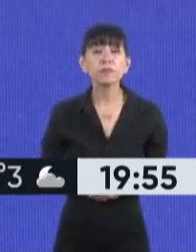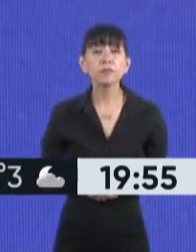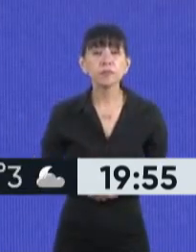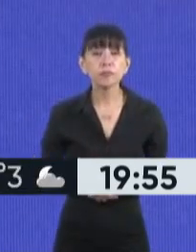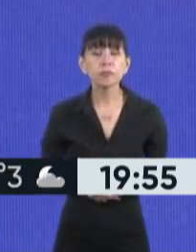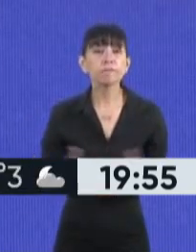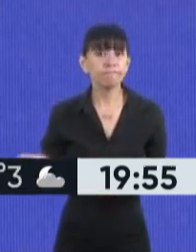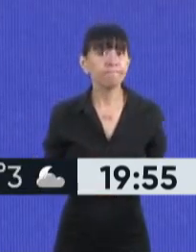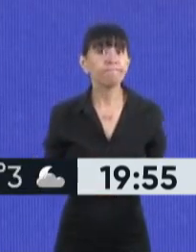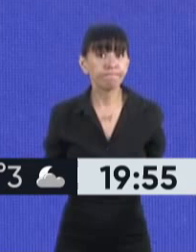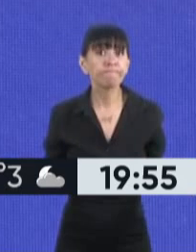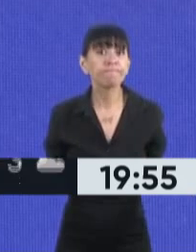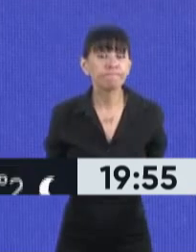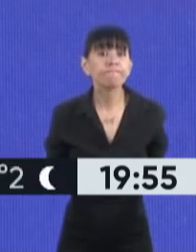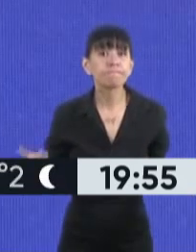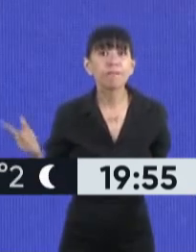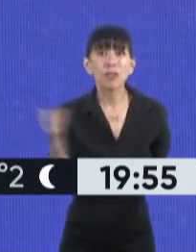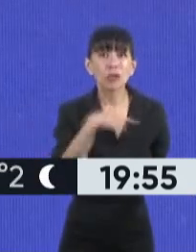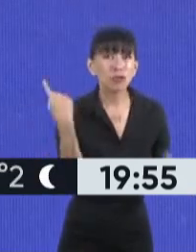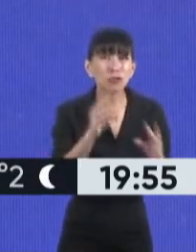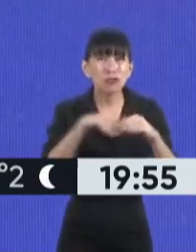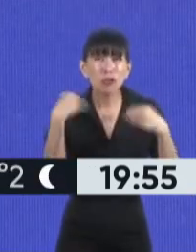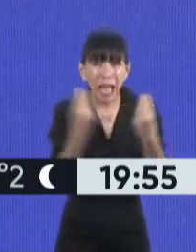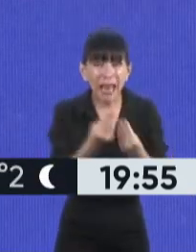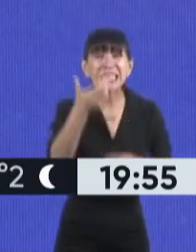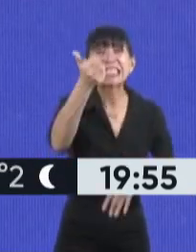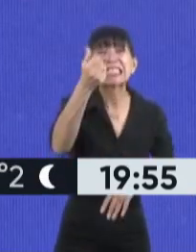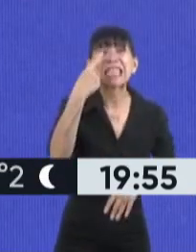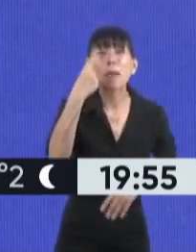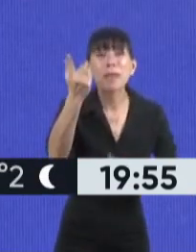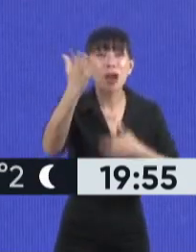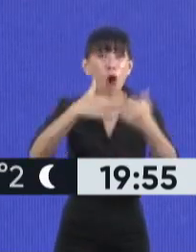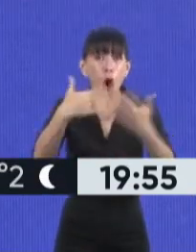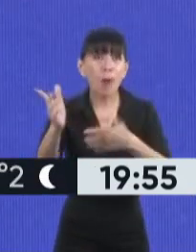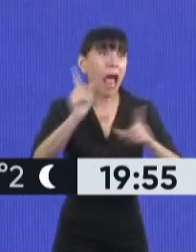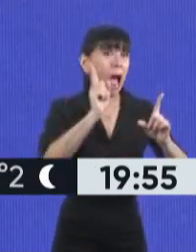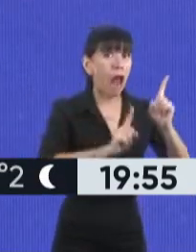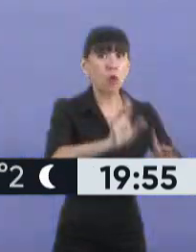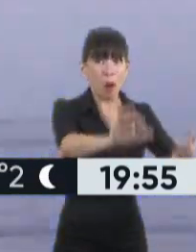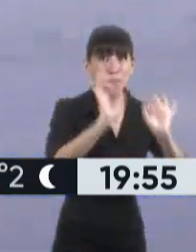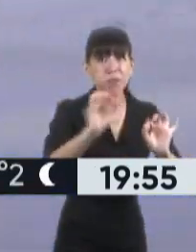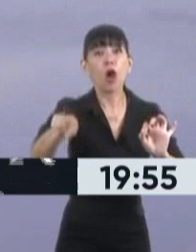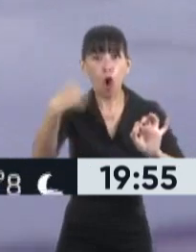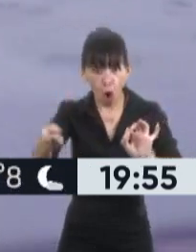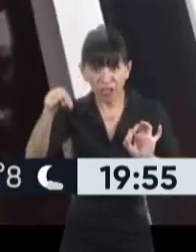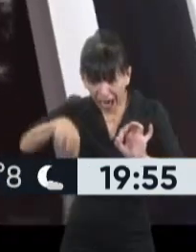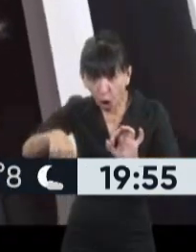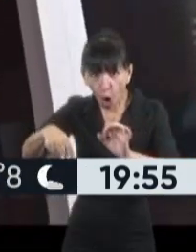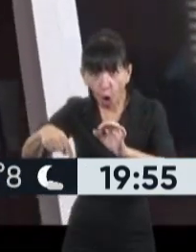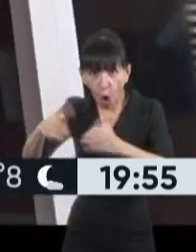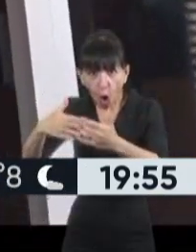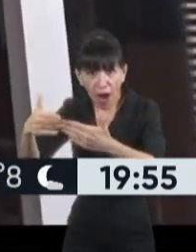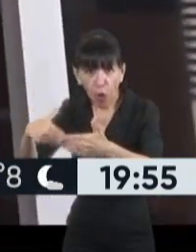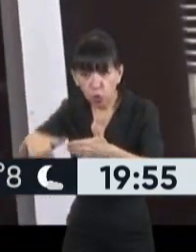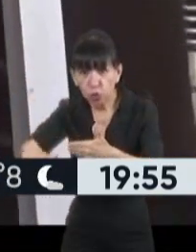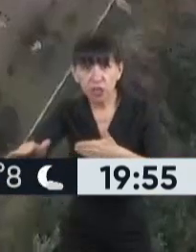pusimos en marcha y estamos haciendo más de 6.000 obras en toda la Argentina, con una inversión que es más